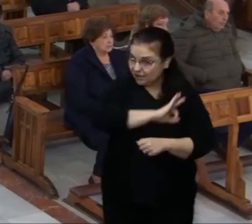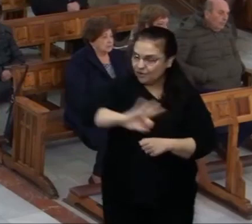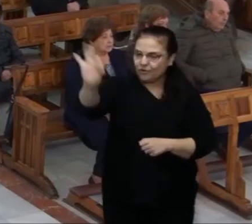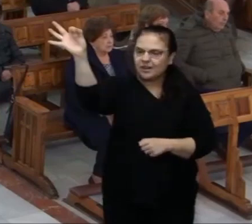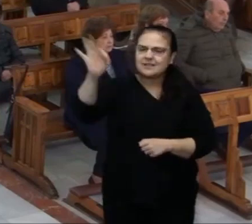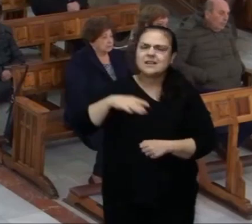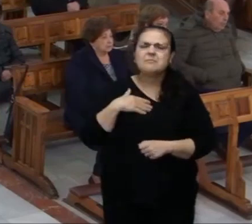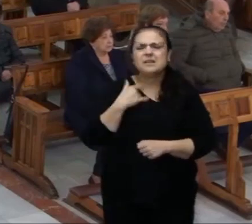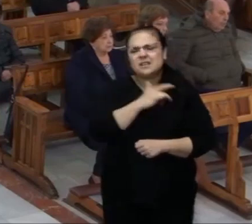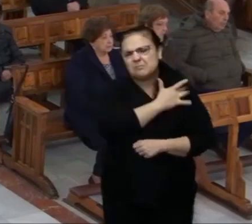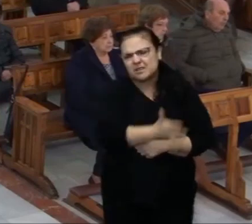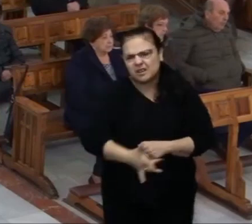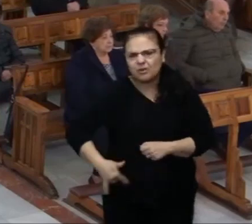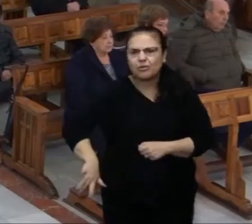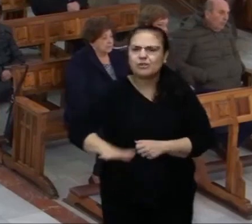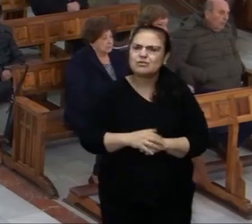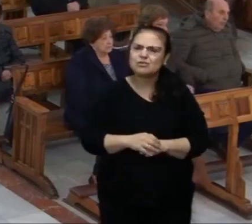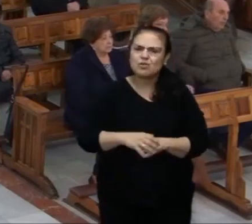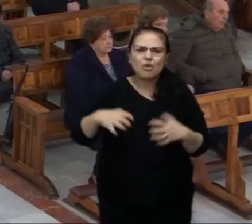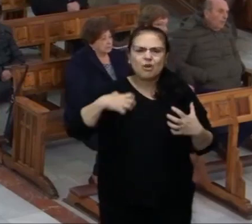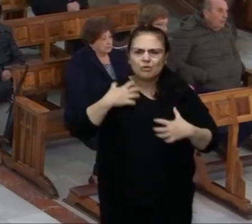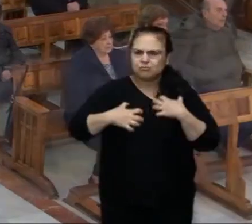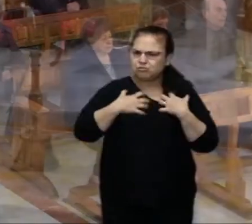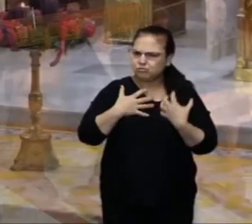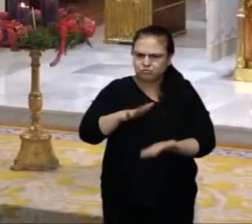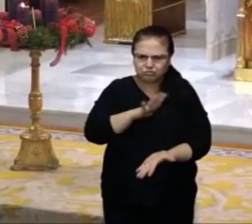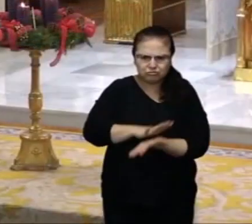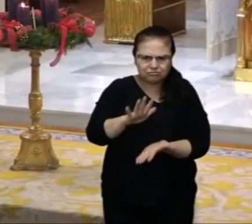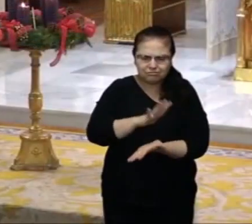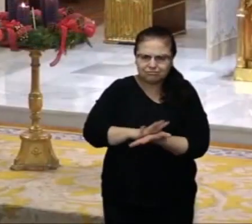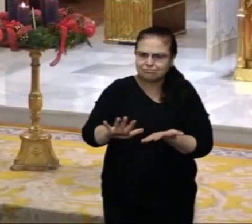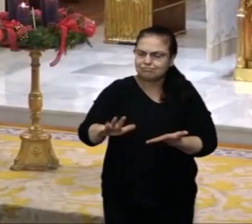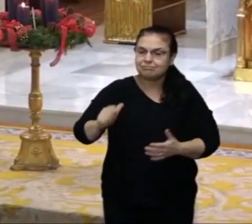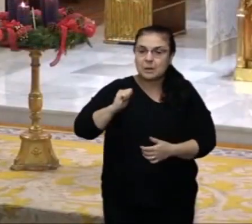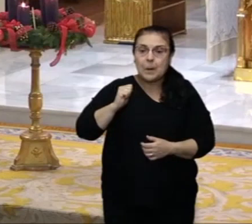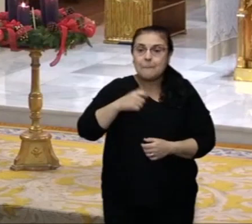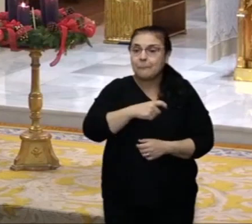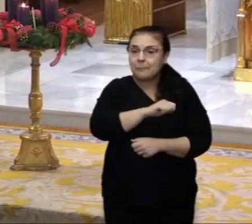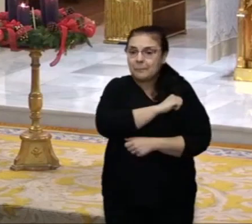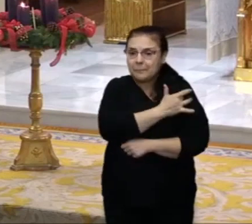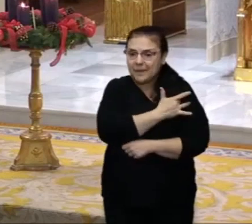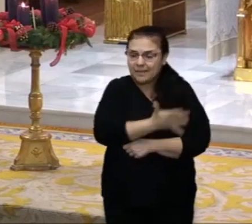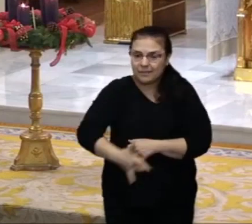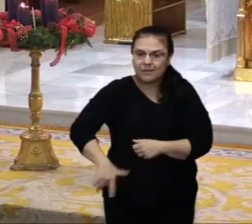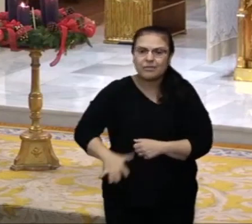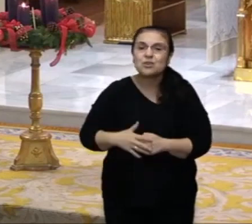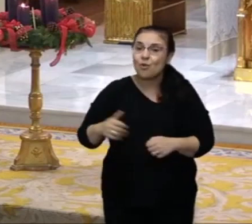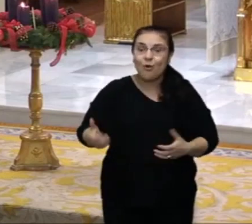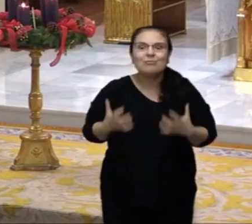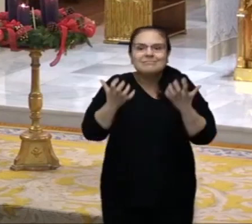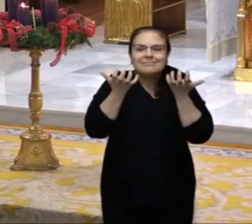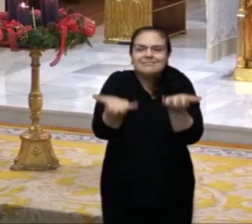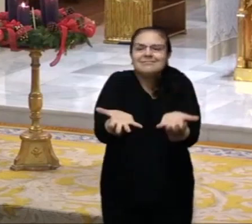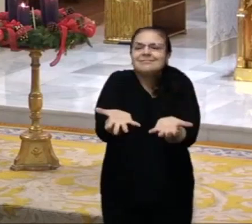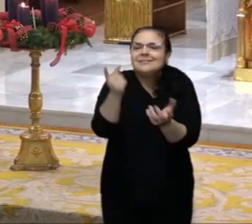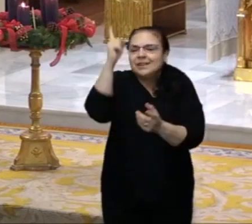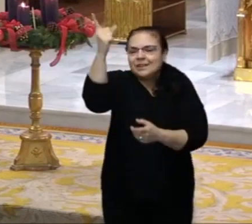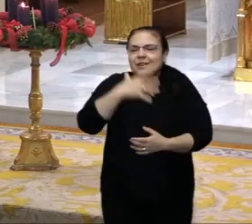clemente y misericordioso, lento a la cólera y rico en piedad. Te ensalzaré, Dios mío, mi